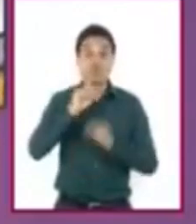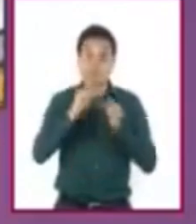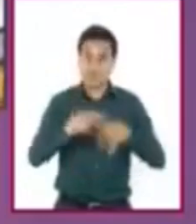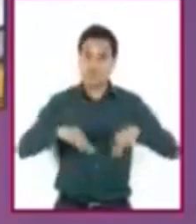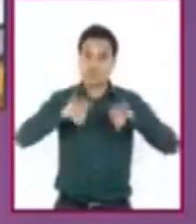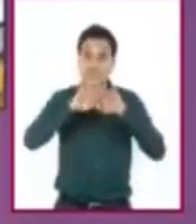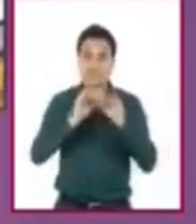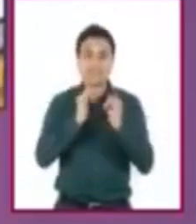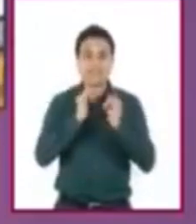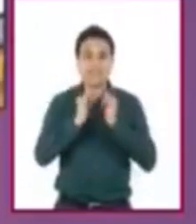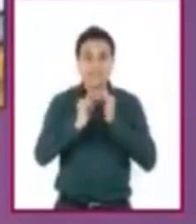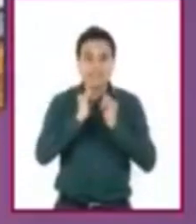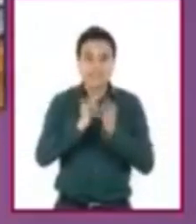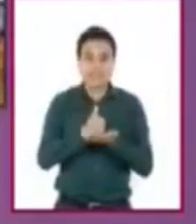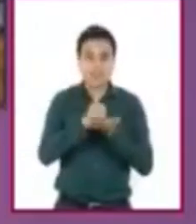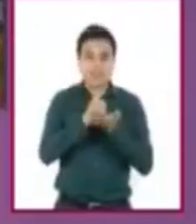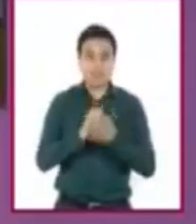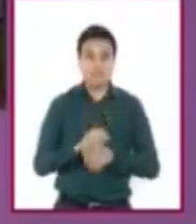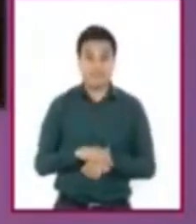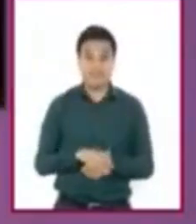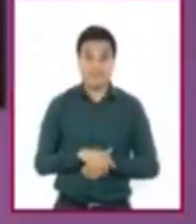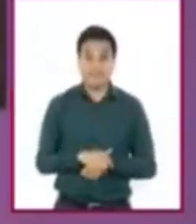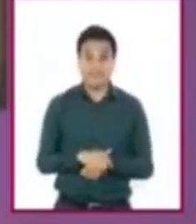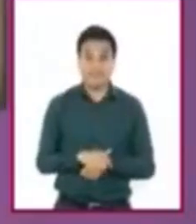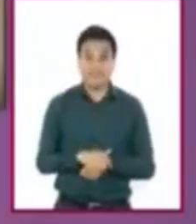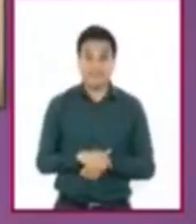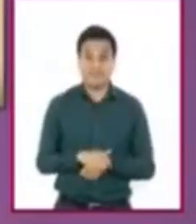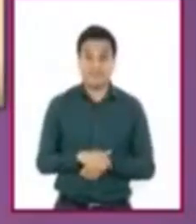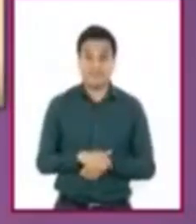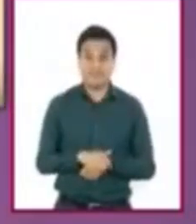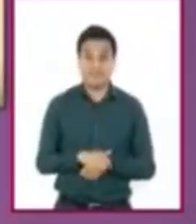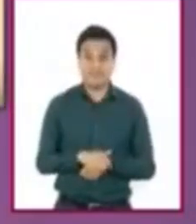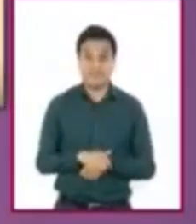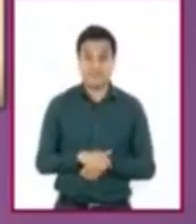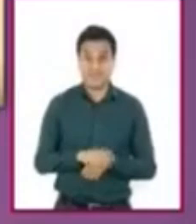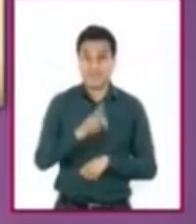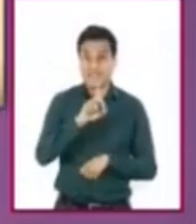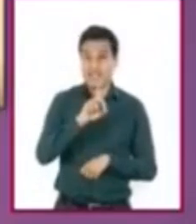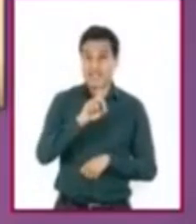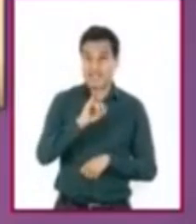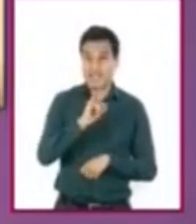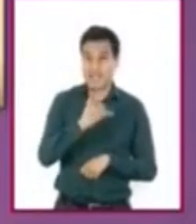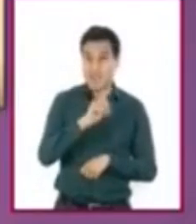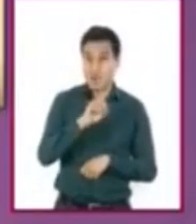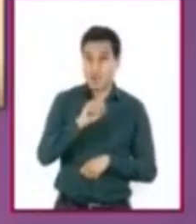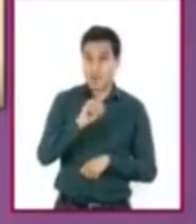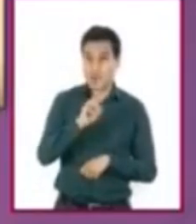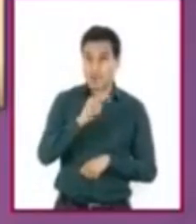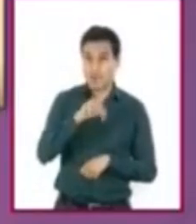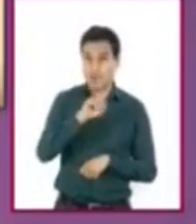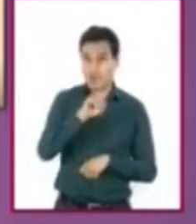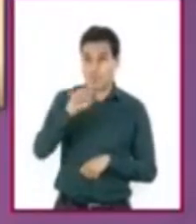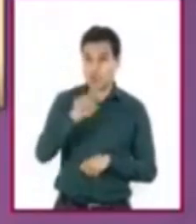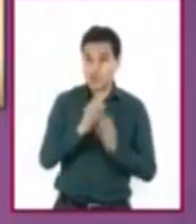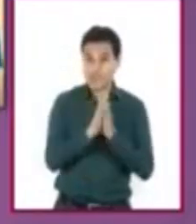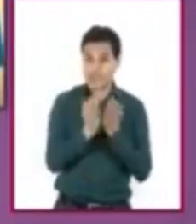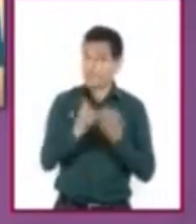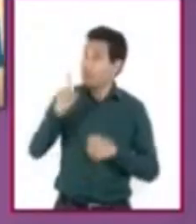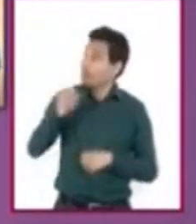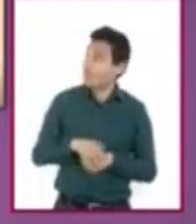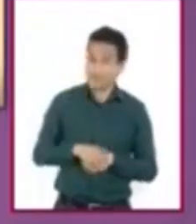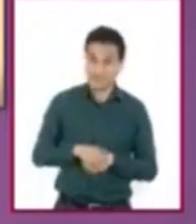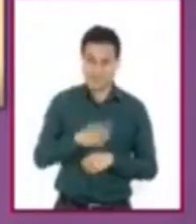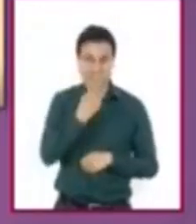para los conquistadores españoles. Diego Muñoz Camargo, en su historia de Tlaxcala, señaló